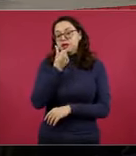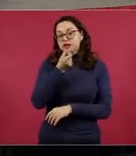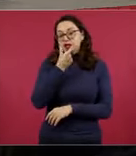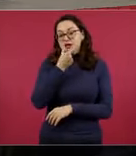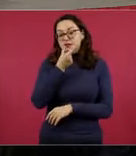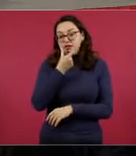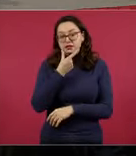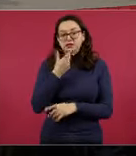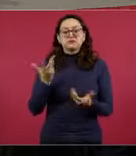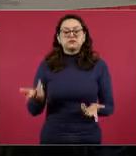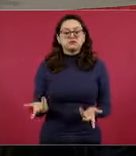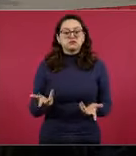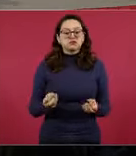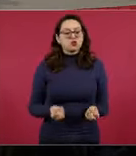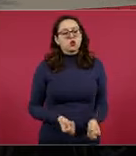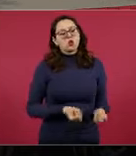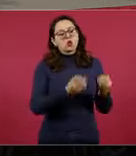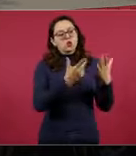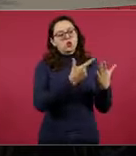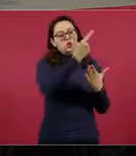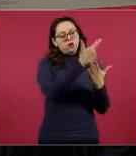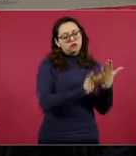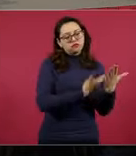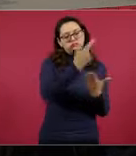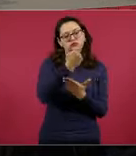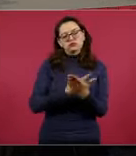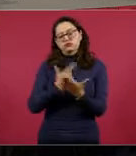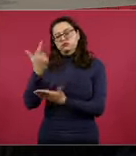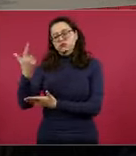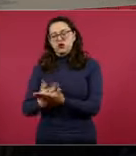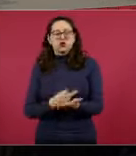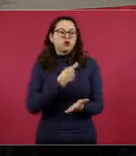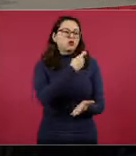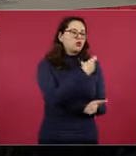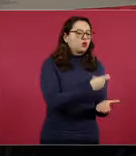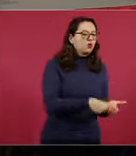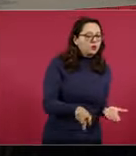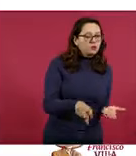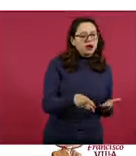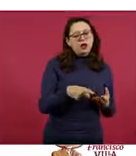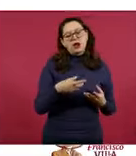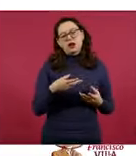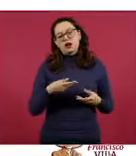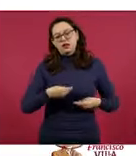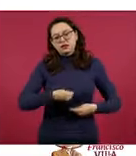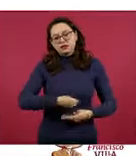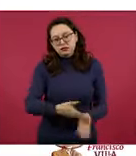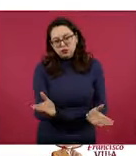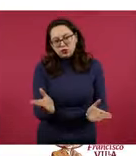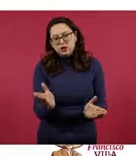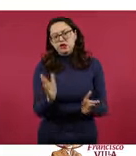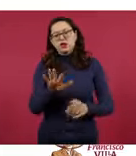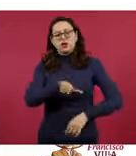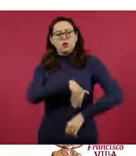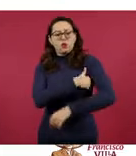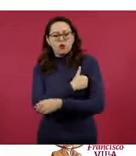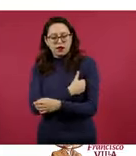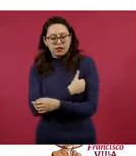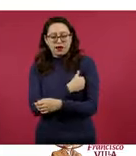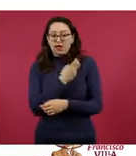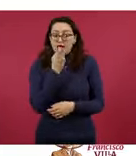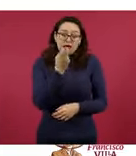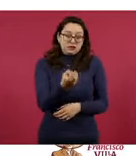a inventarios: cuánto habían adquirido, cuánto tenían en sus farmacias, cuánto tenían en sus almacenes. Hoy en el IMSS, en